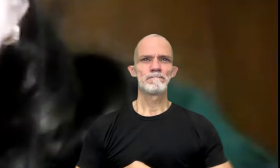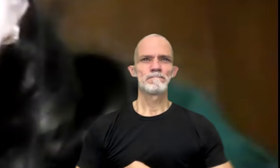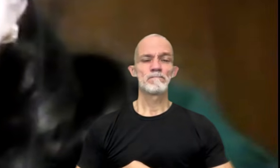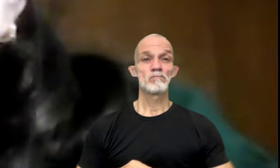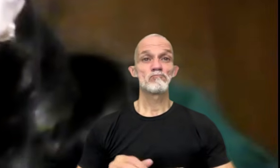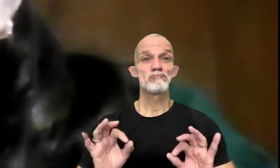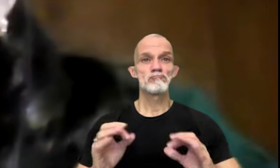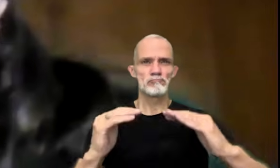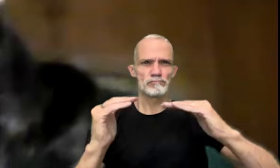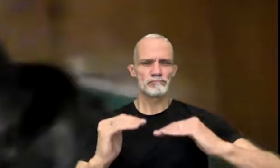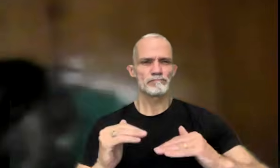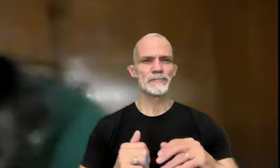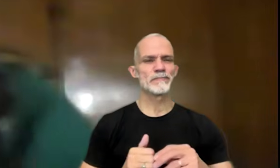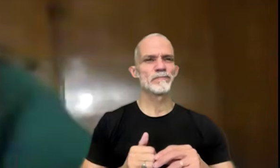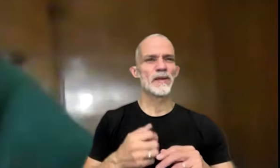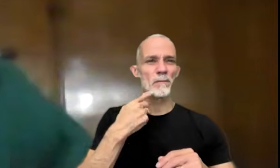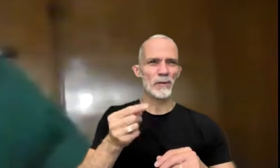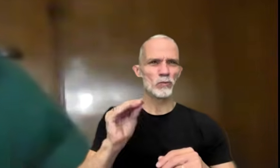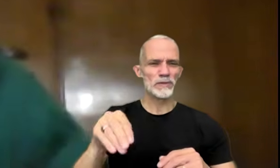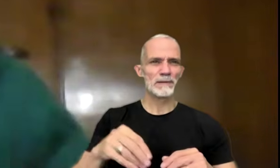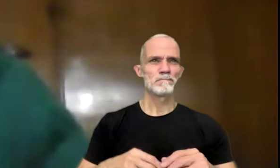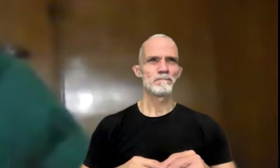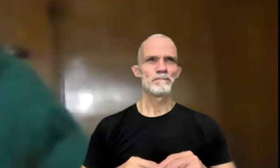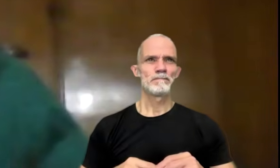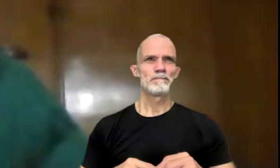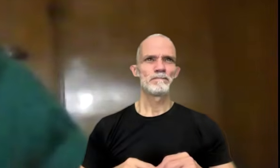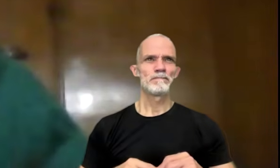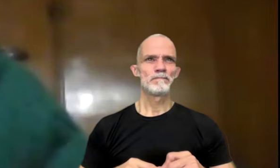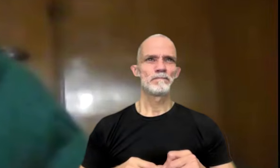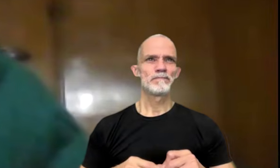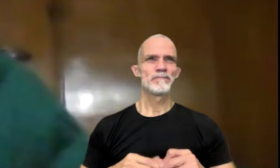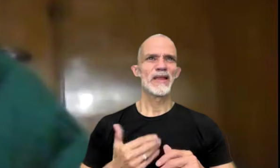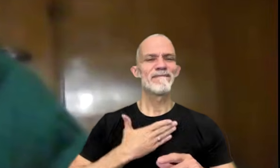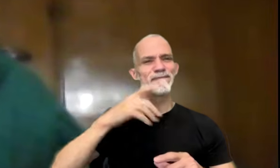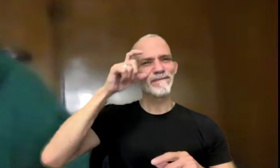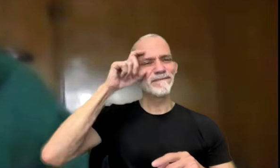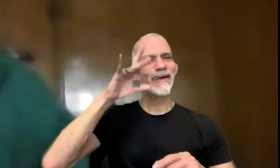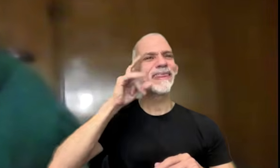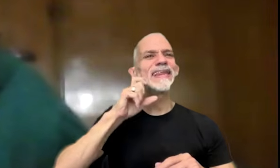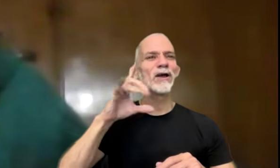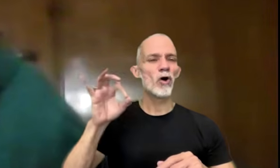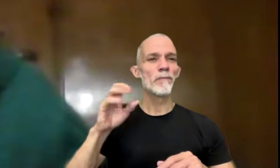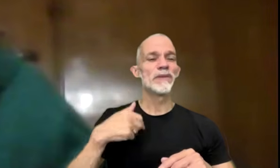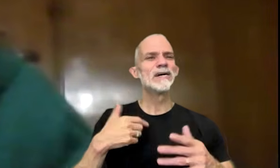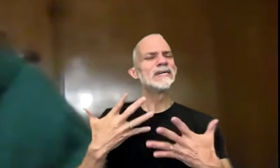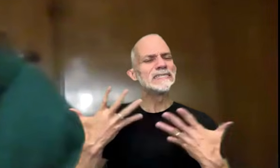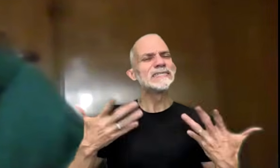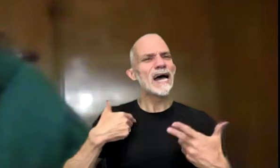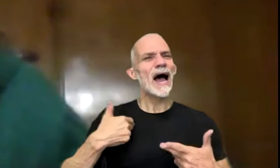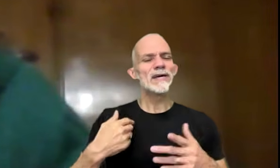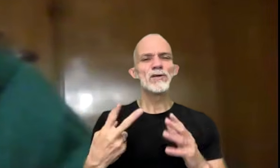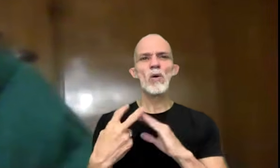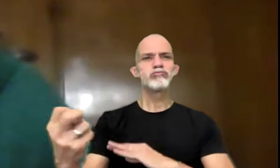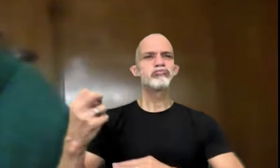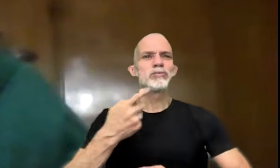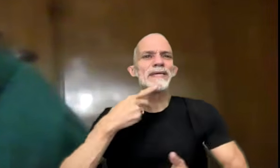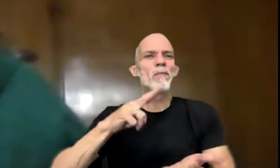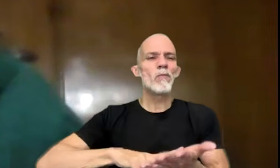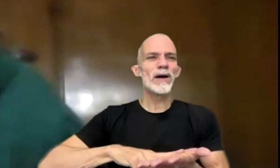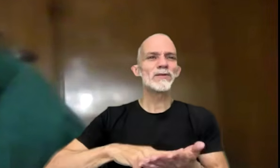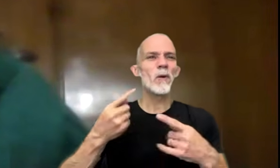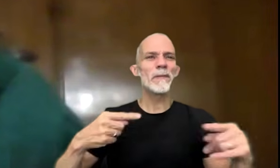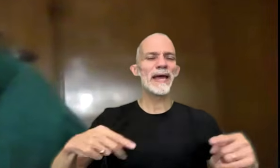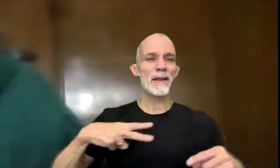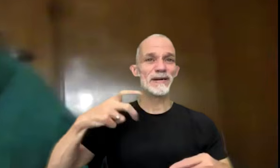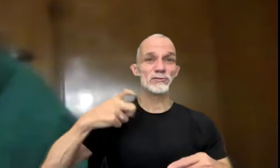Y bueno, espera, acá hay otra. Federico Sara te dice, sufrí una percepción del impuesto sobre los bienes